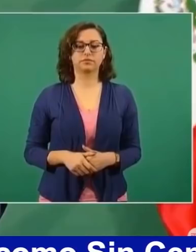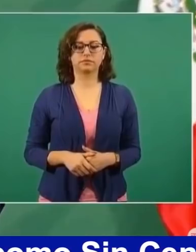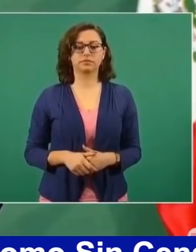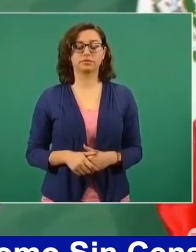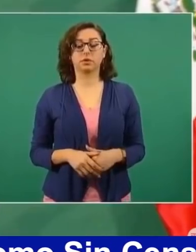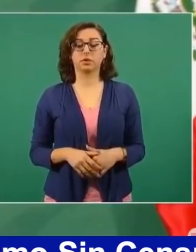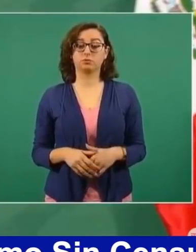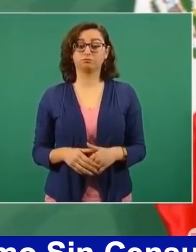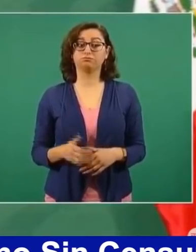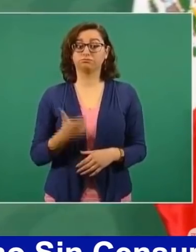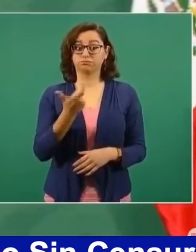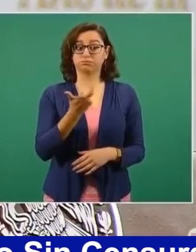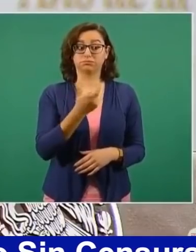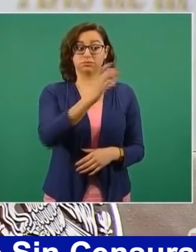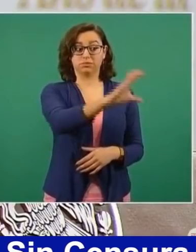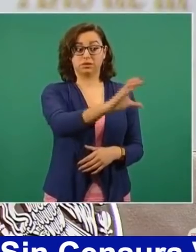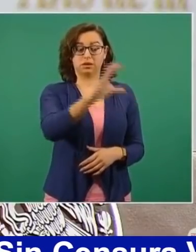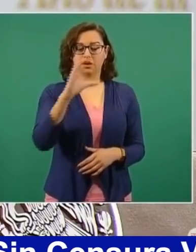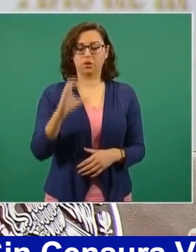va a ayudar